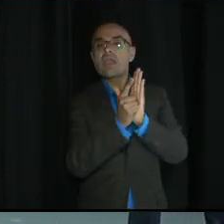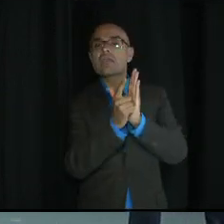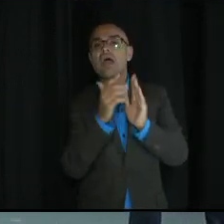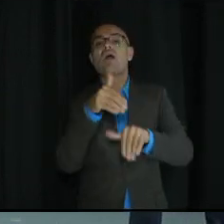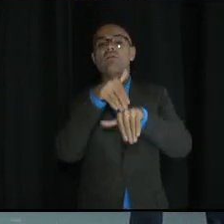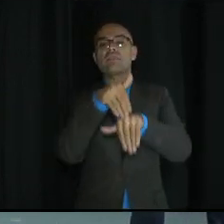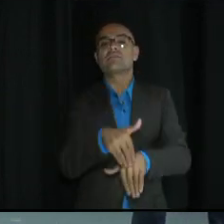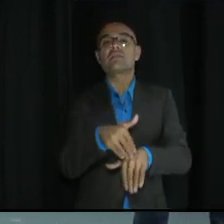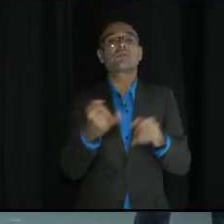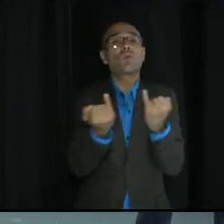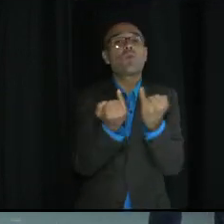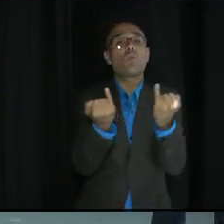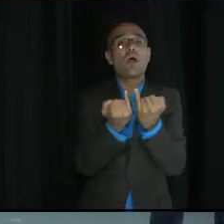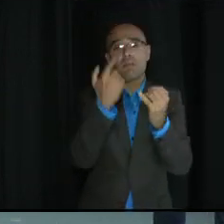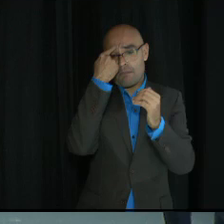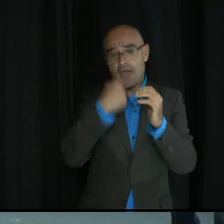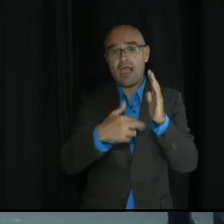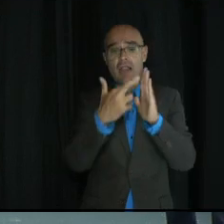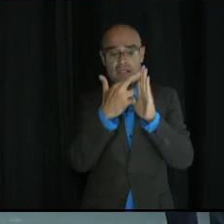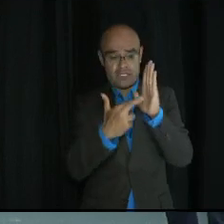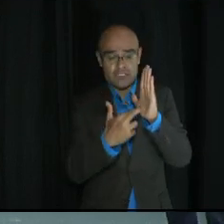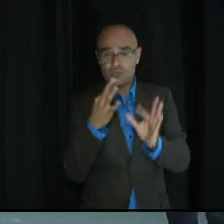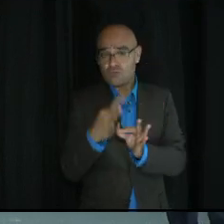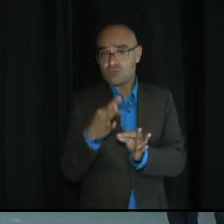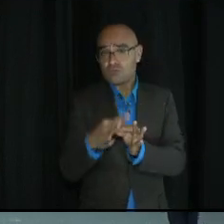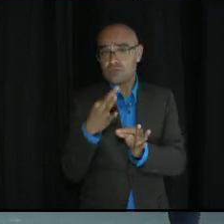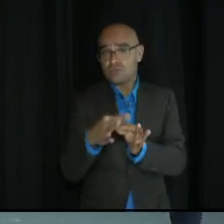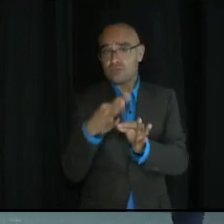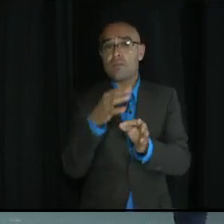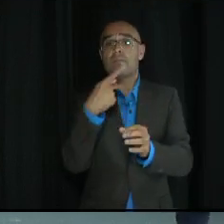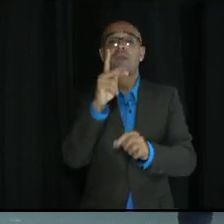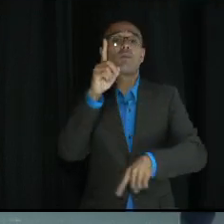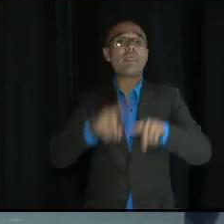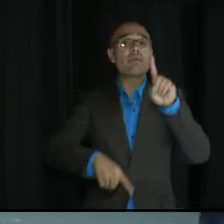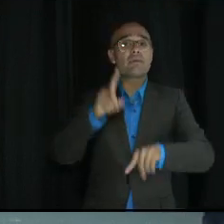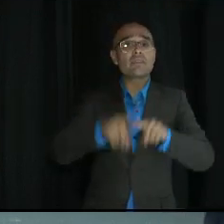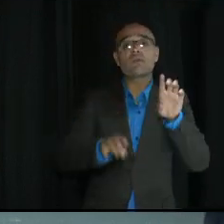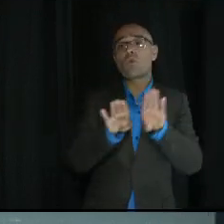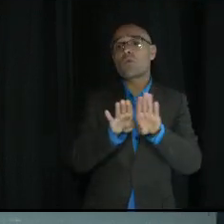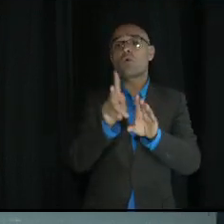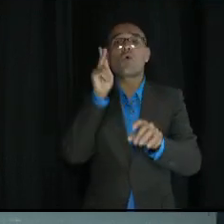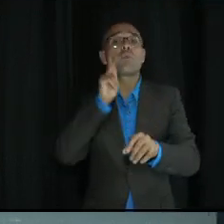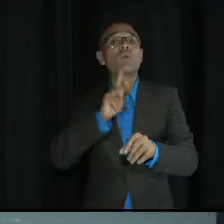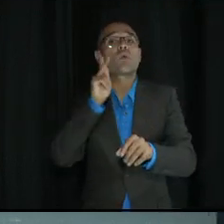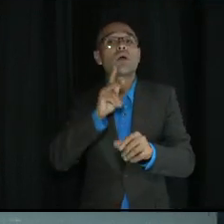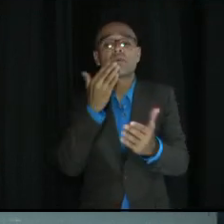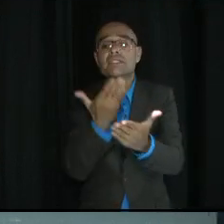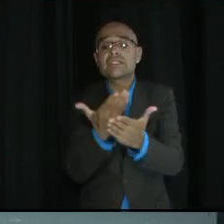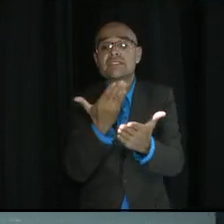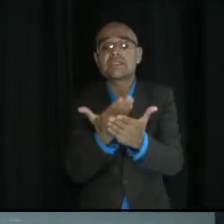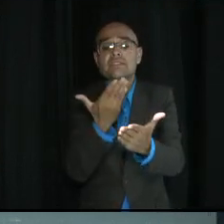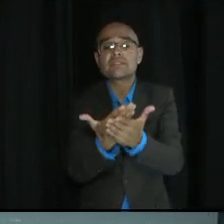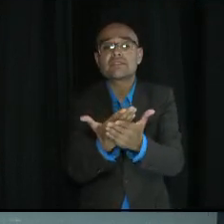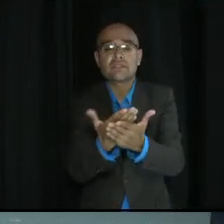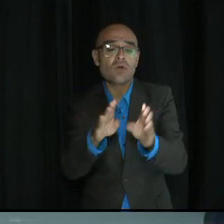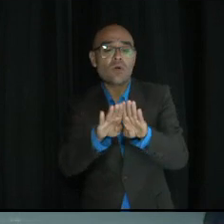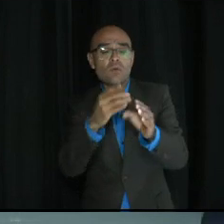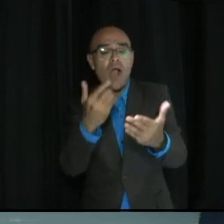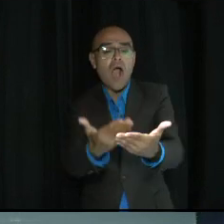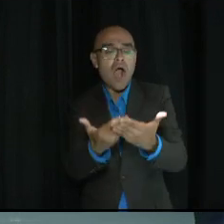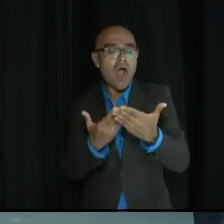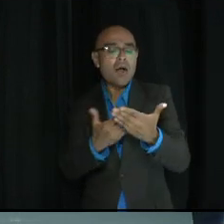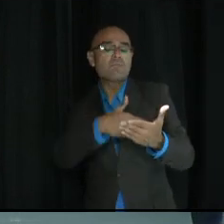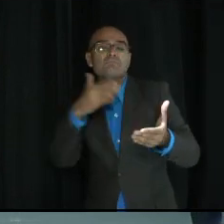y en su momento todo dependerá lógicamente de los datos de prueba que se lleguen a recabar dentro de la carpeta de